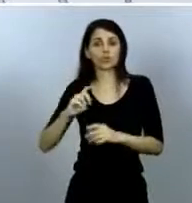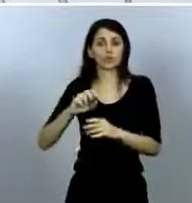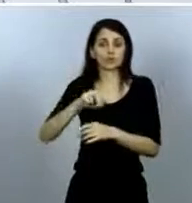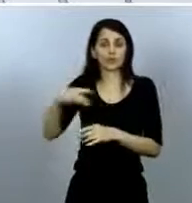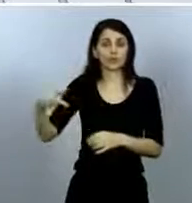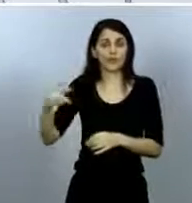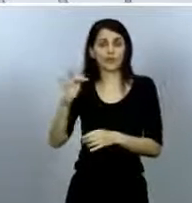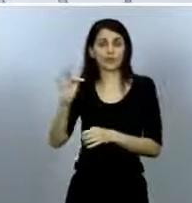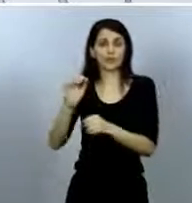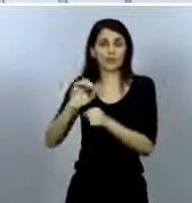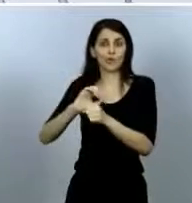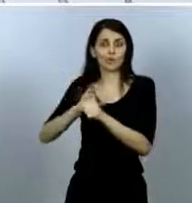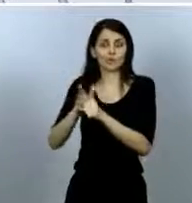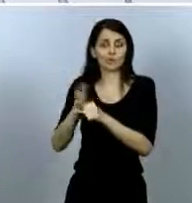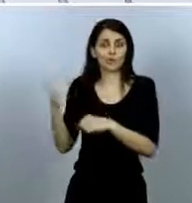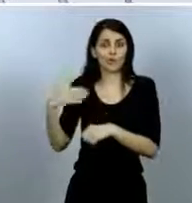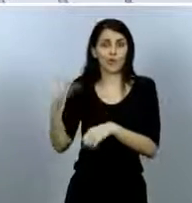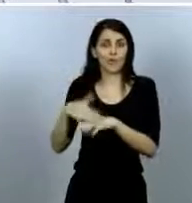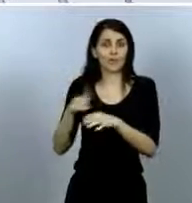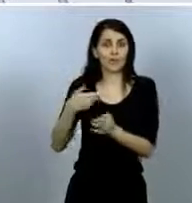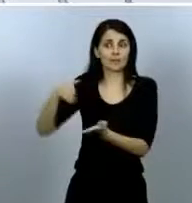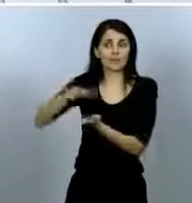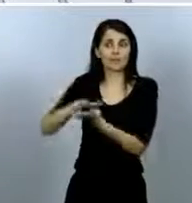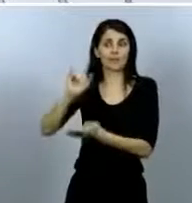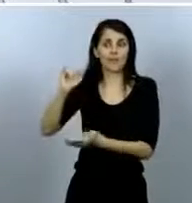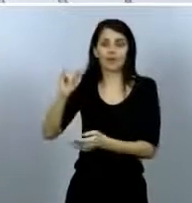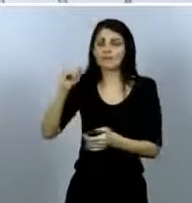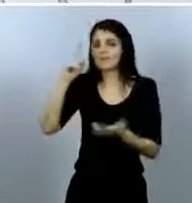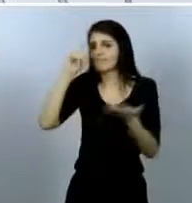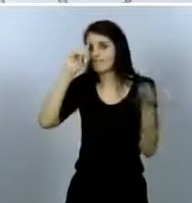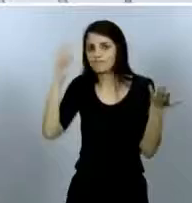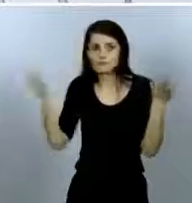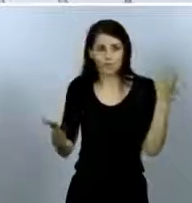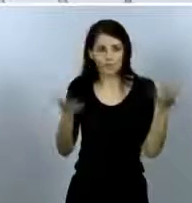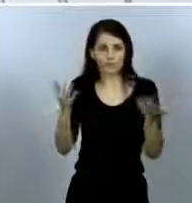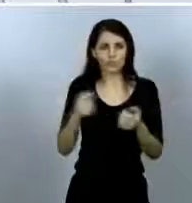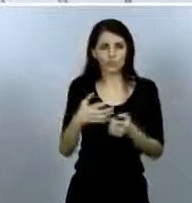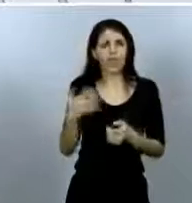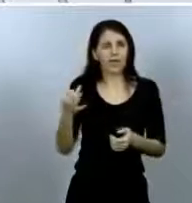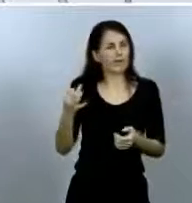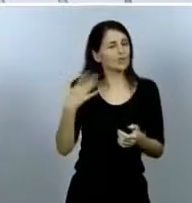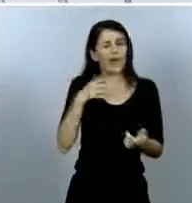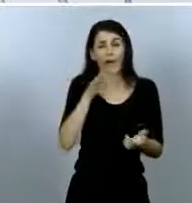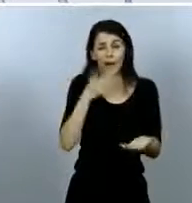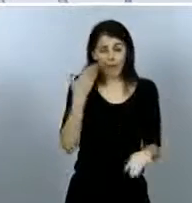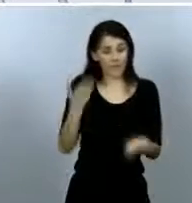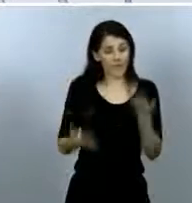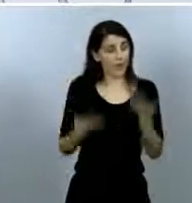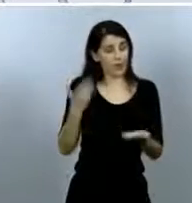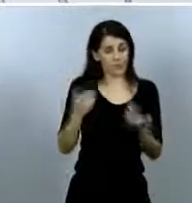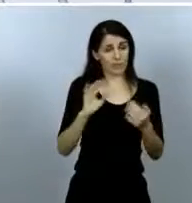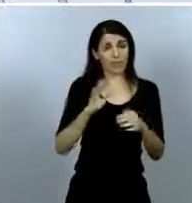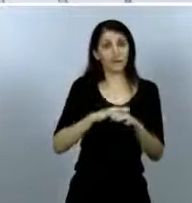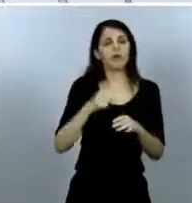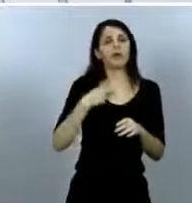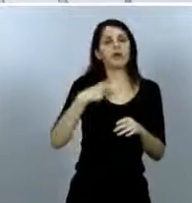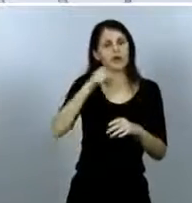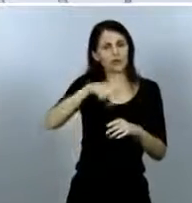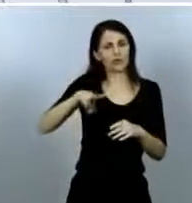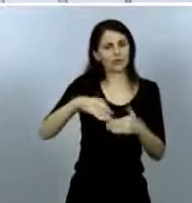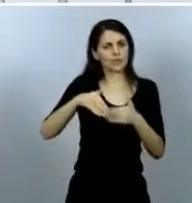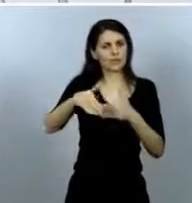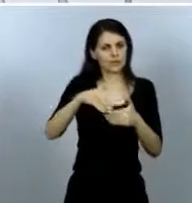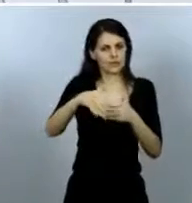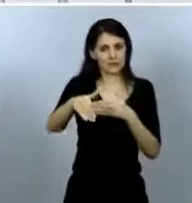no podemos ahora mismo valorar exactamente a qué se debe esto lo podremos valorar cuando dentro de unos meses los certificados médicos de